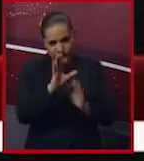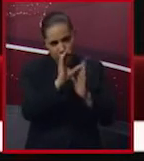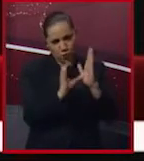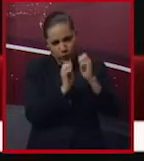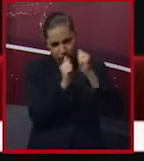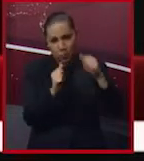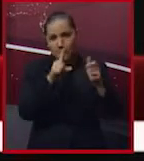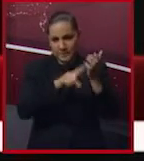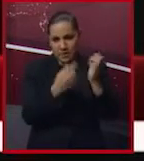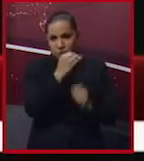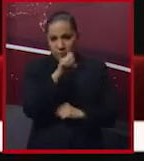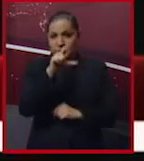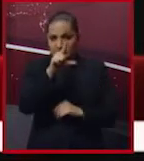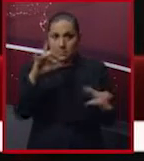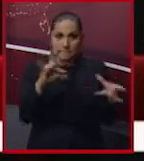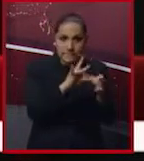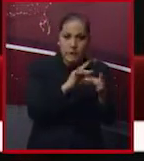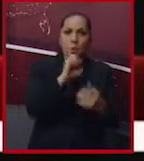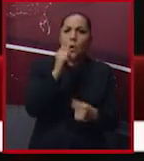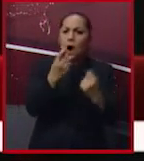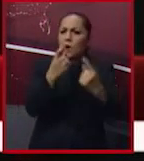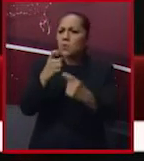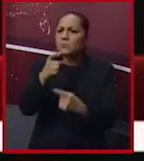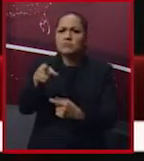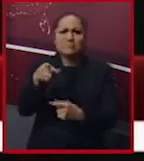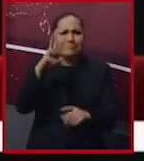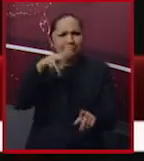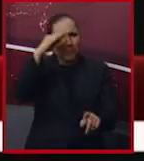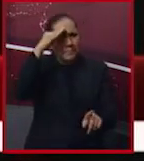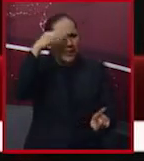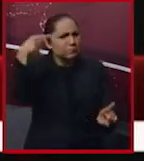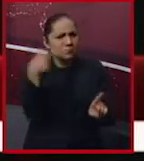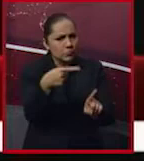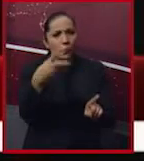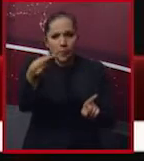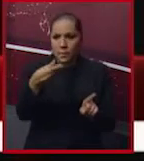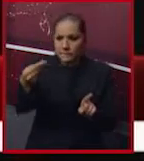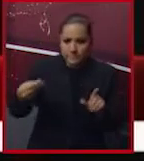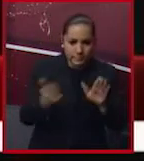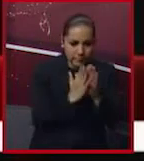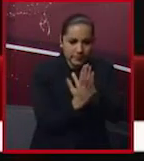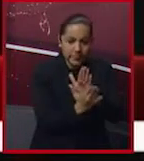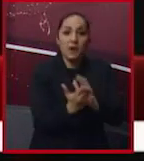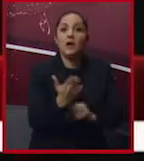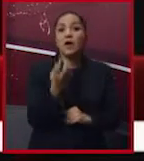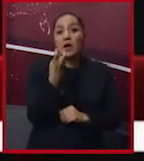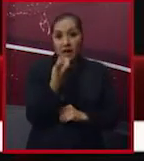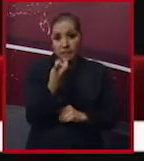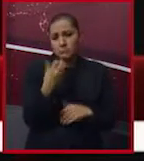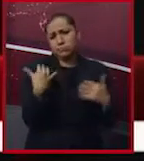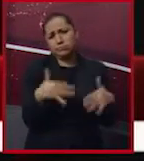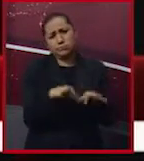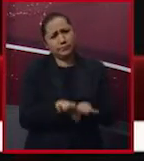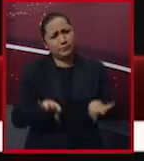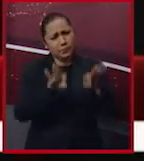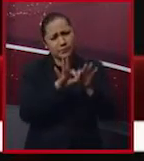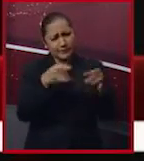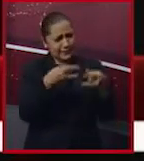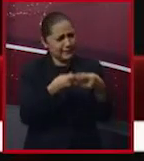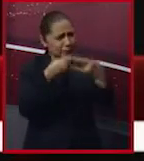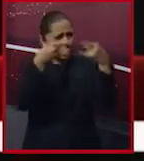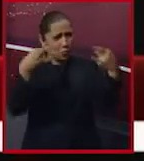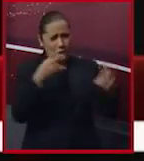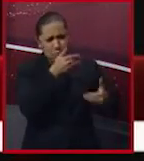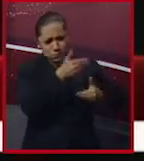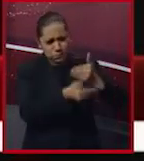de 1917. Y ese es un privilegio que, repito, históricamente, pues al menos generaciones como la